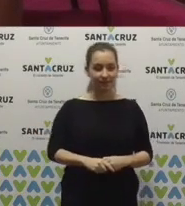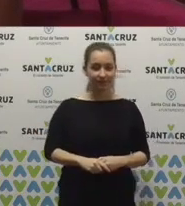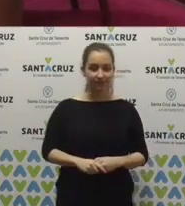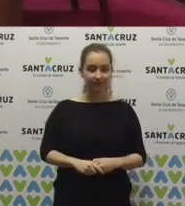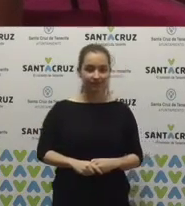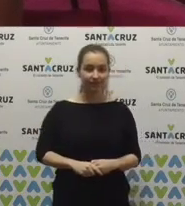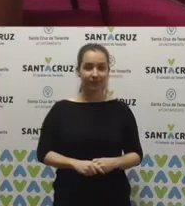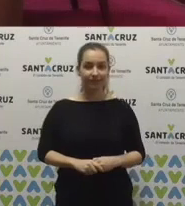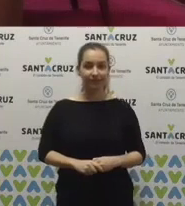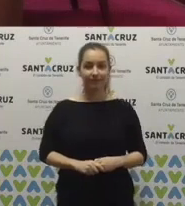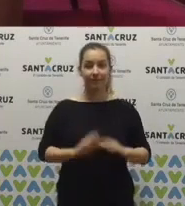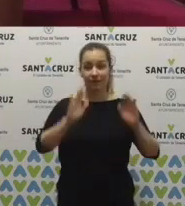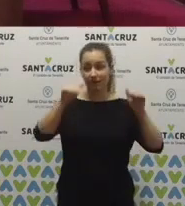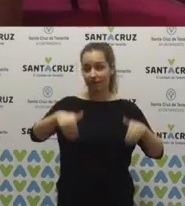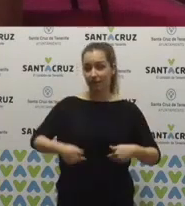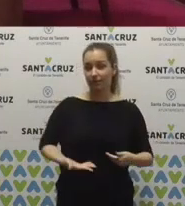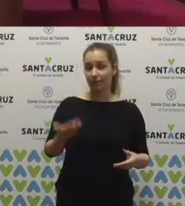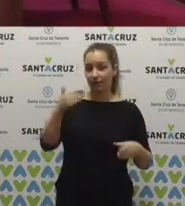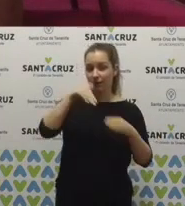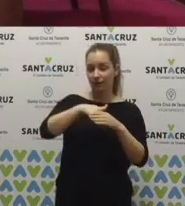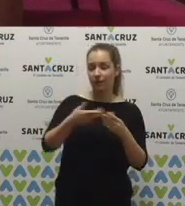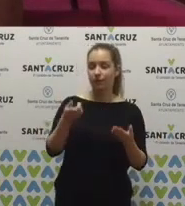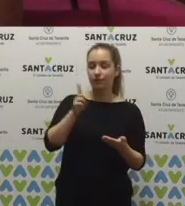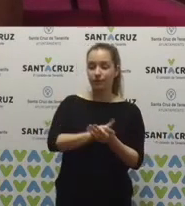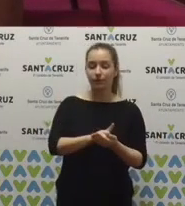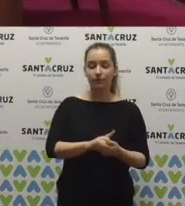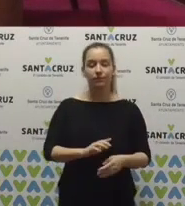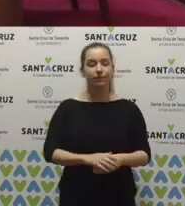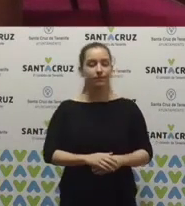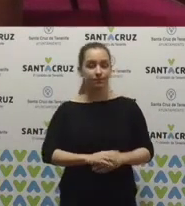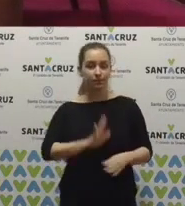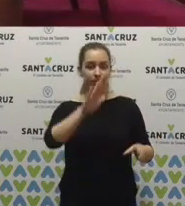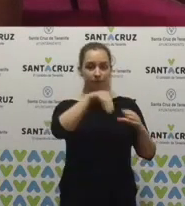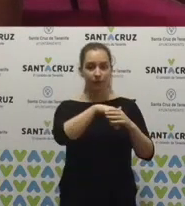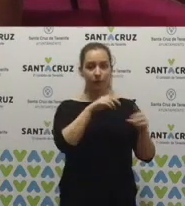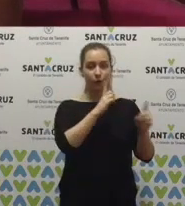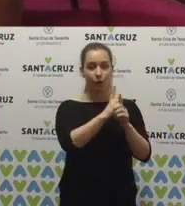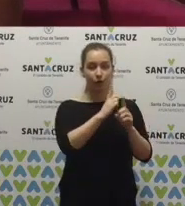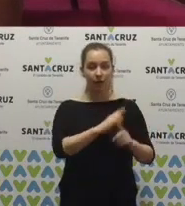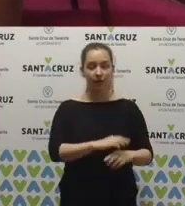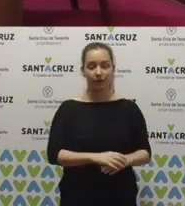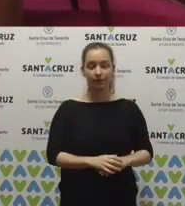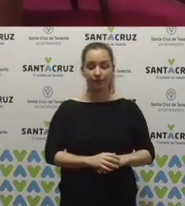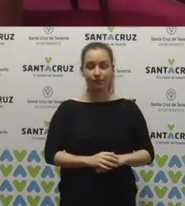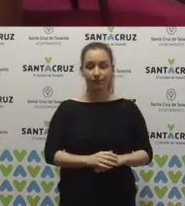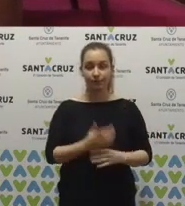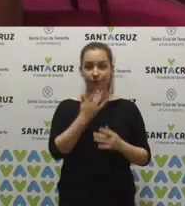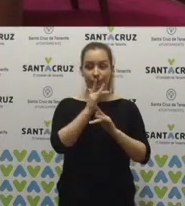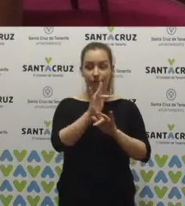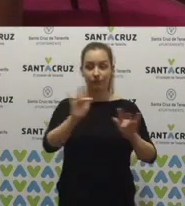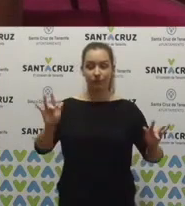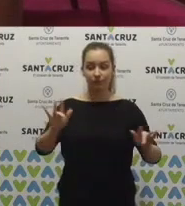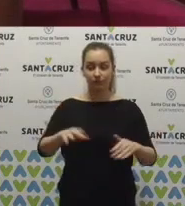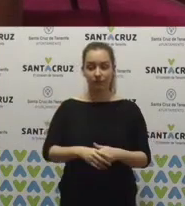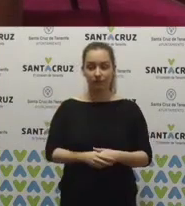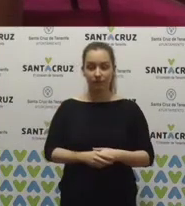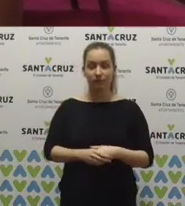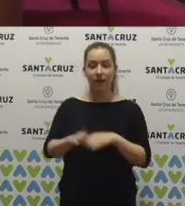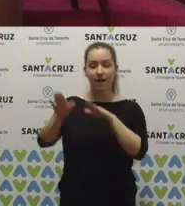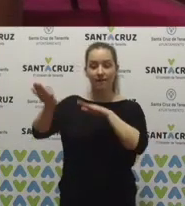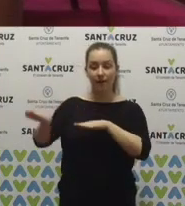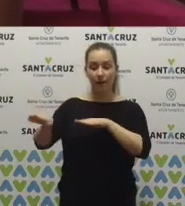volvemos a votar en votos en contra abstenciones votos a